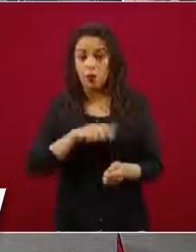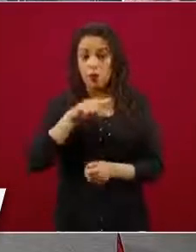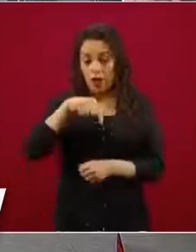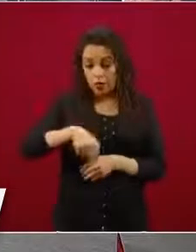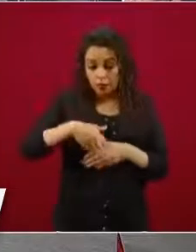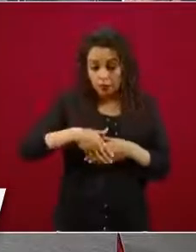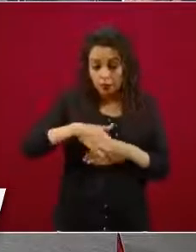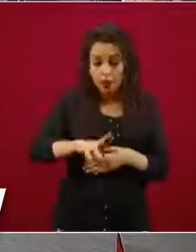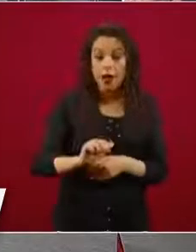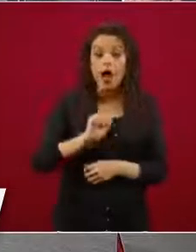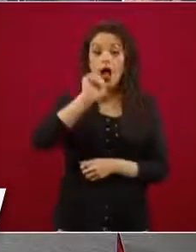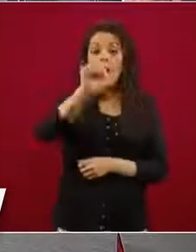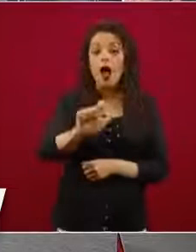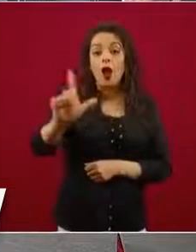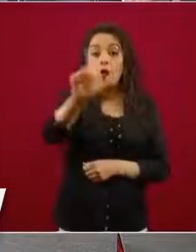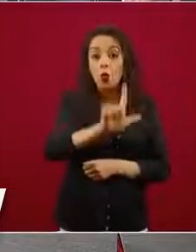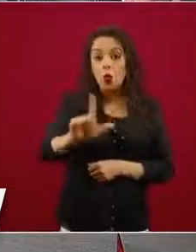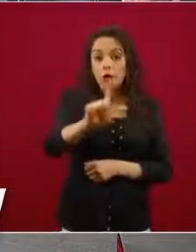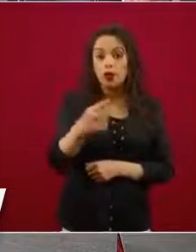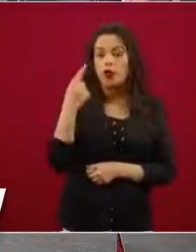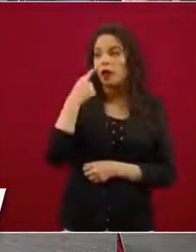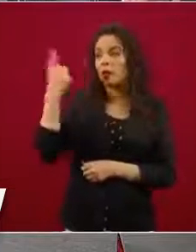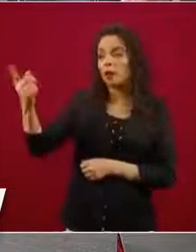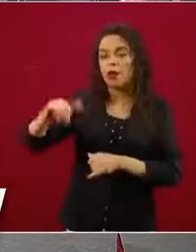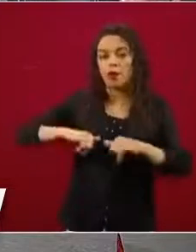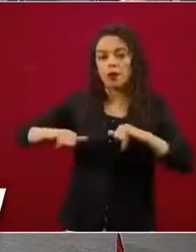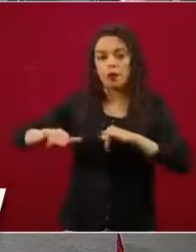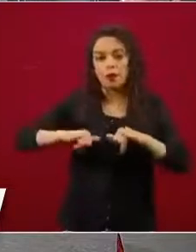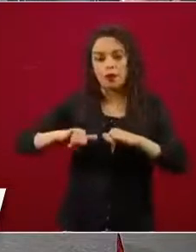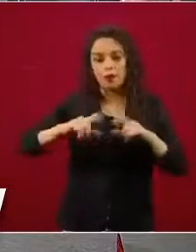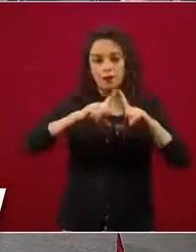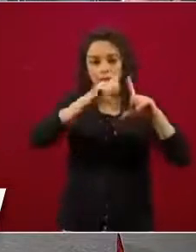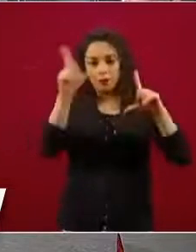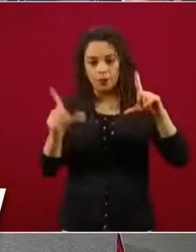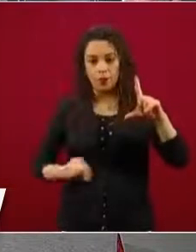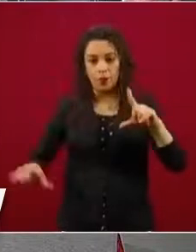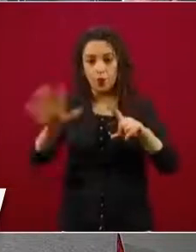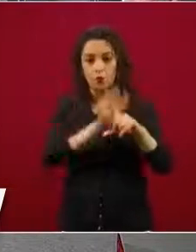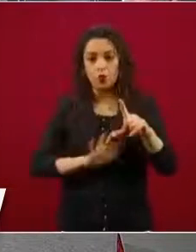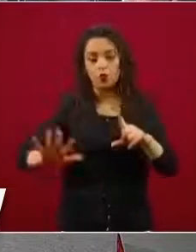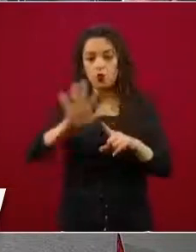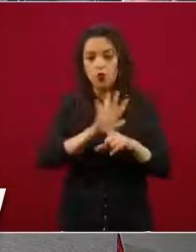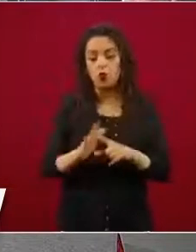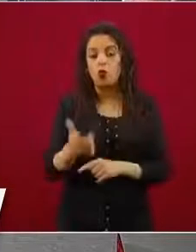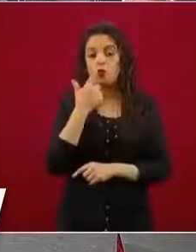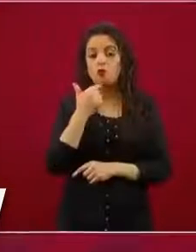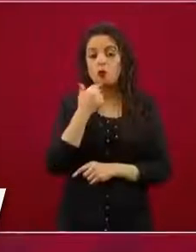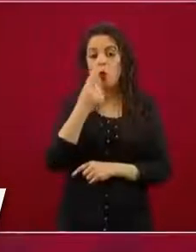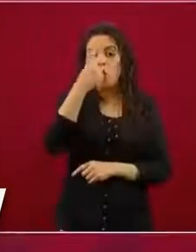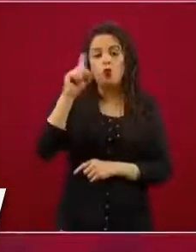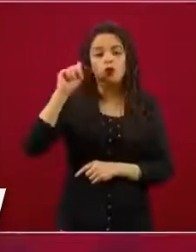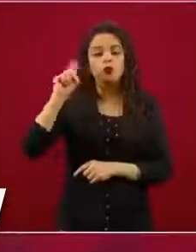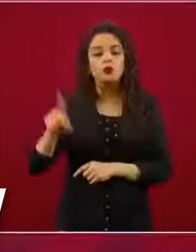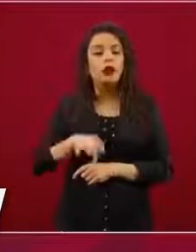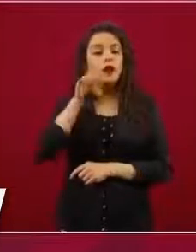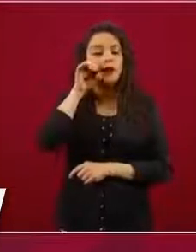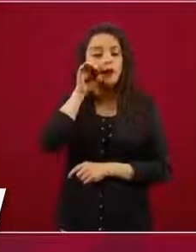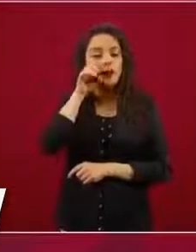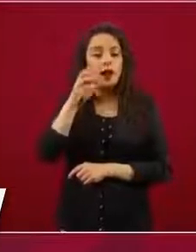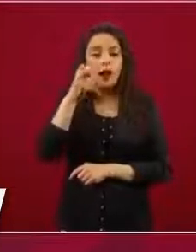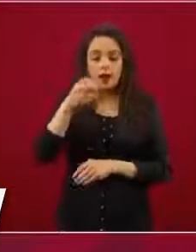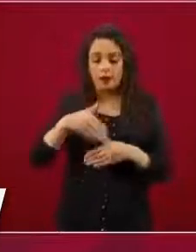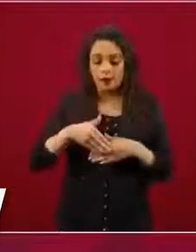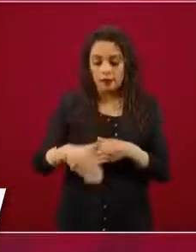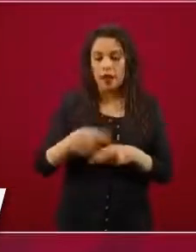rojo, menos Zacatecas, que está en anaranjado, así amaneceremos el lunes primero de junio. Y a lo largo de